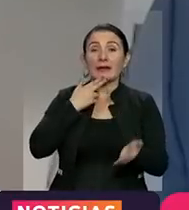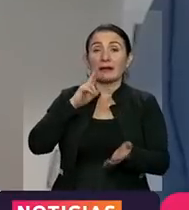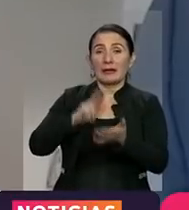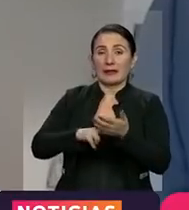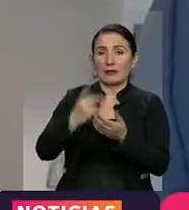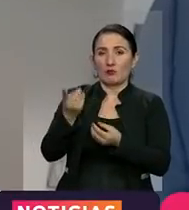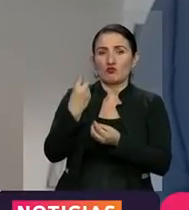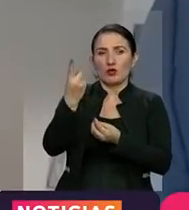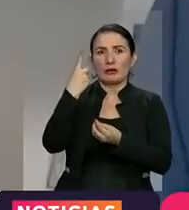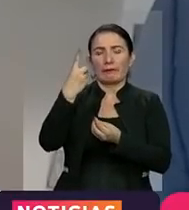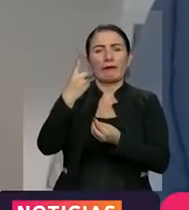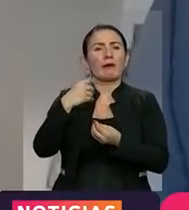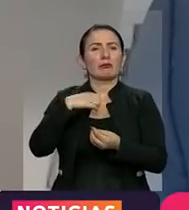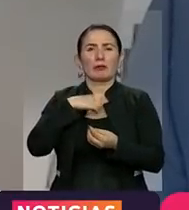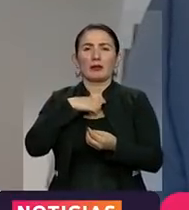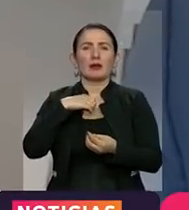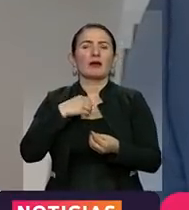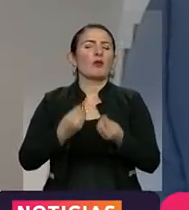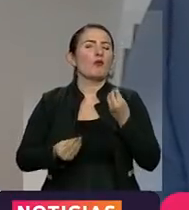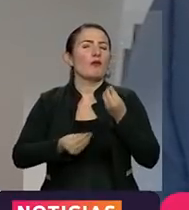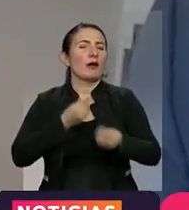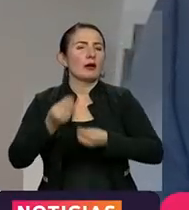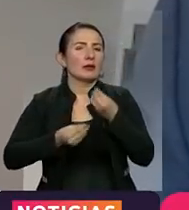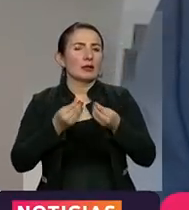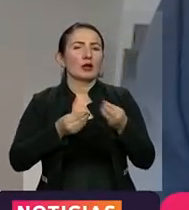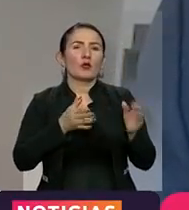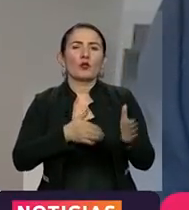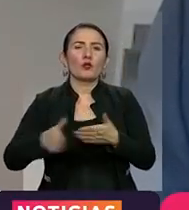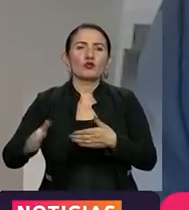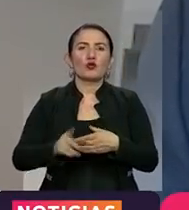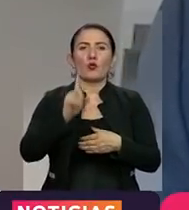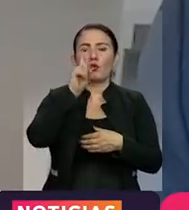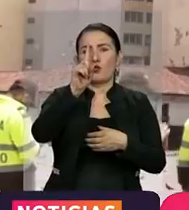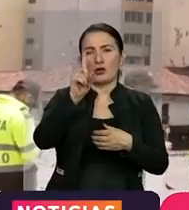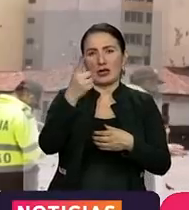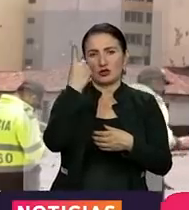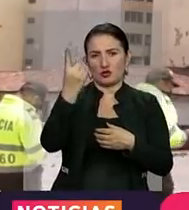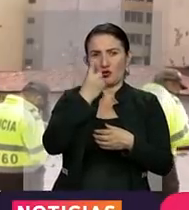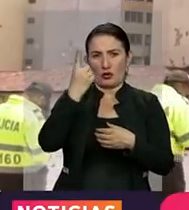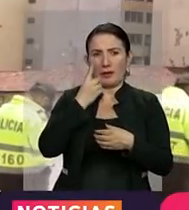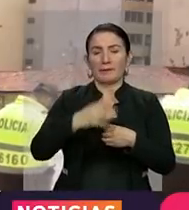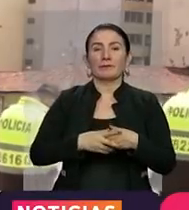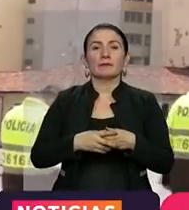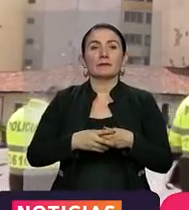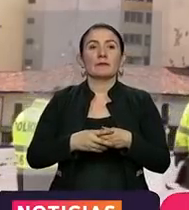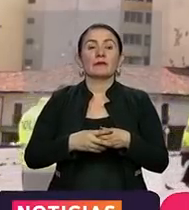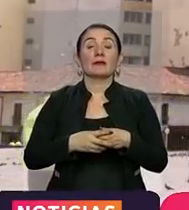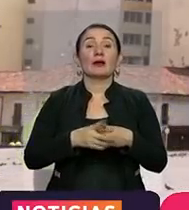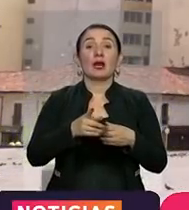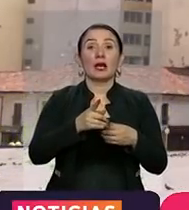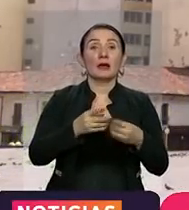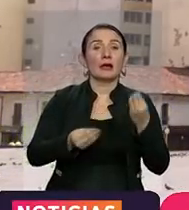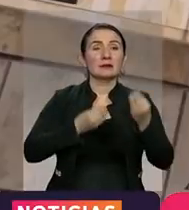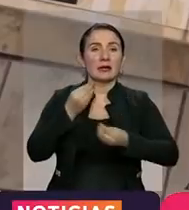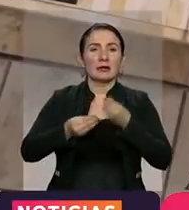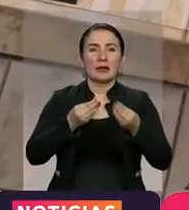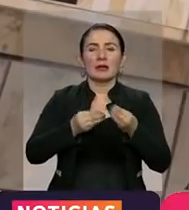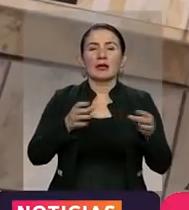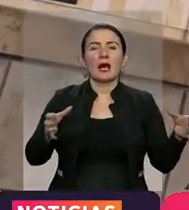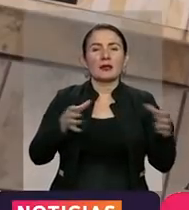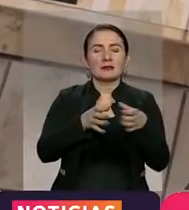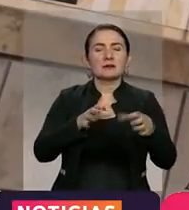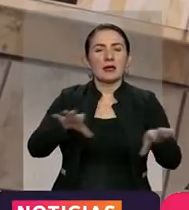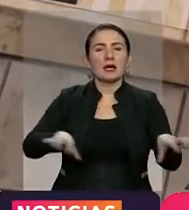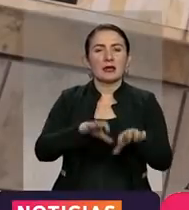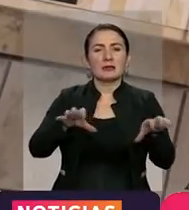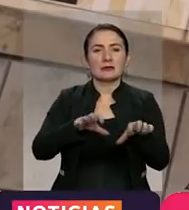Política solamente pueden tramitarse en el curso de una sola legislatura. La misma Corte expidió una sentencia en el sentido